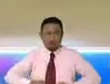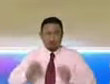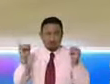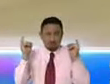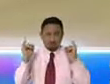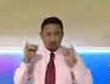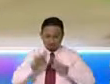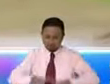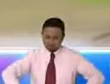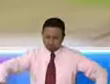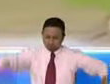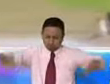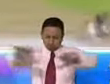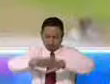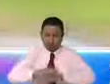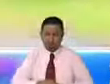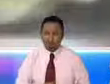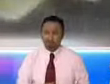esparcimiento.